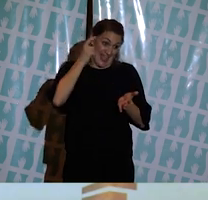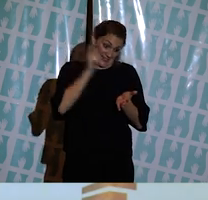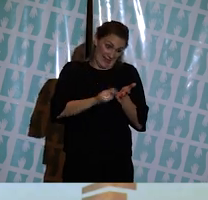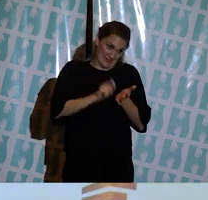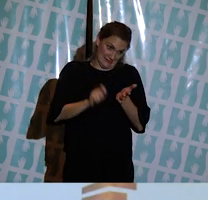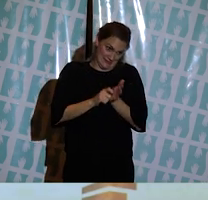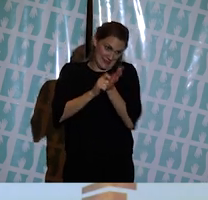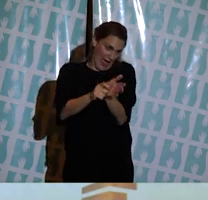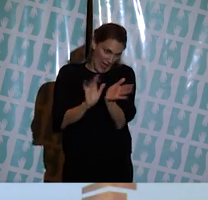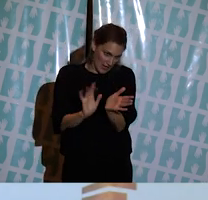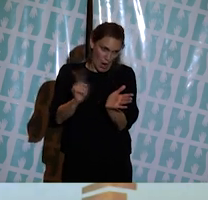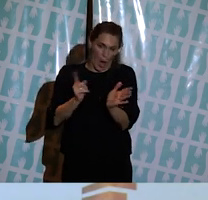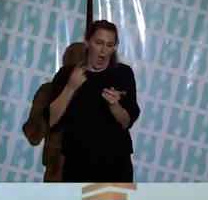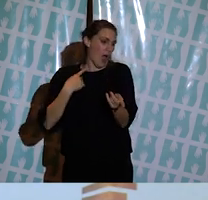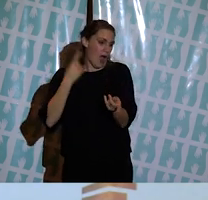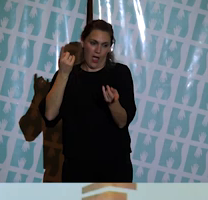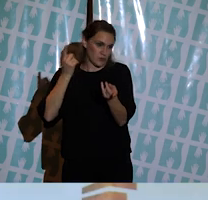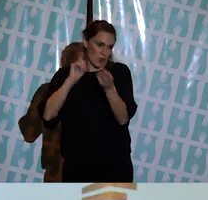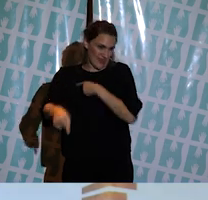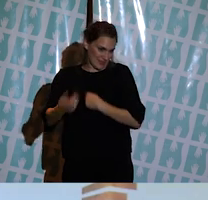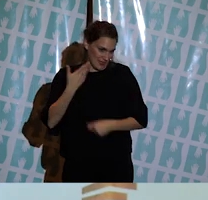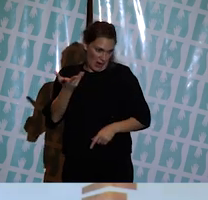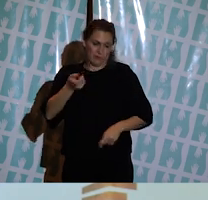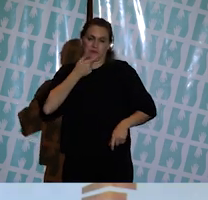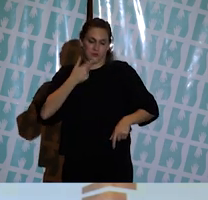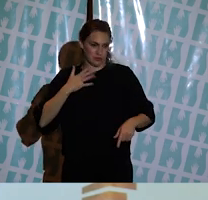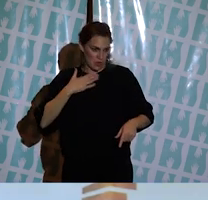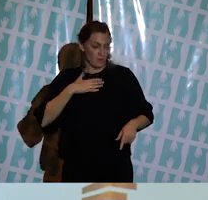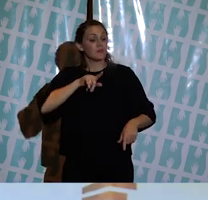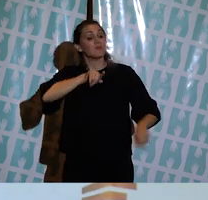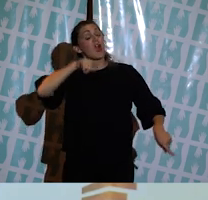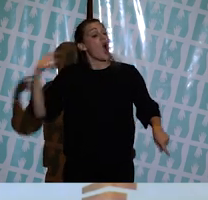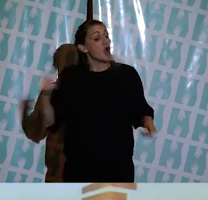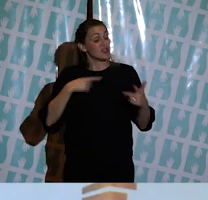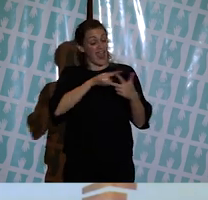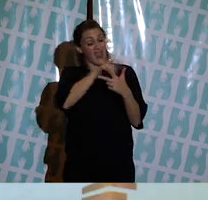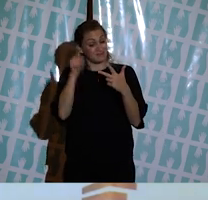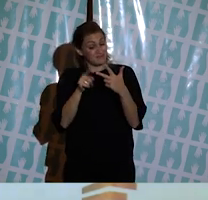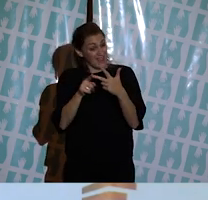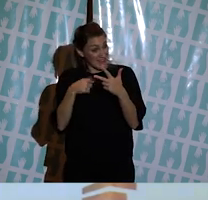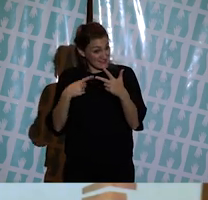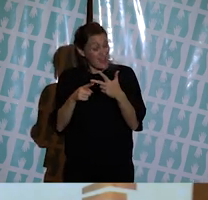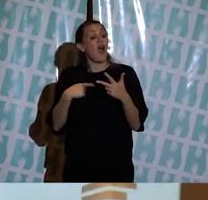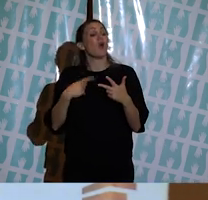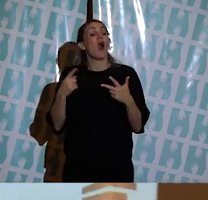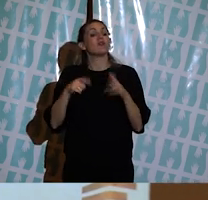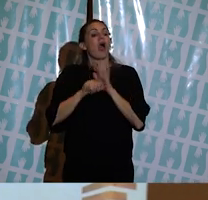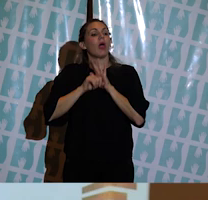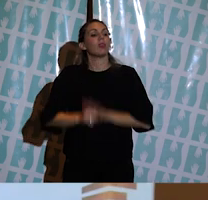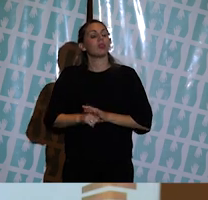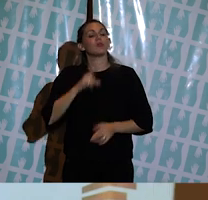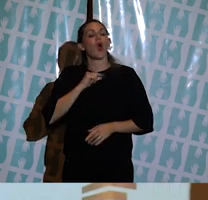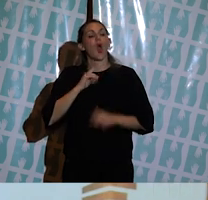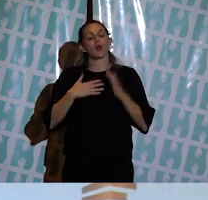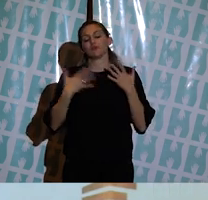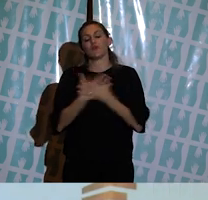y otra cosa muy distinta es un medicamento que se da para tapar el dolor. No es lo mismo,